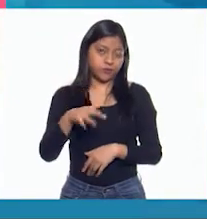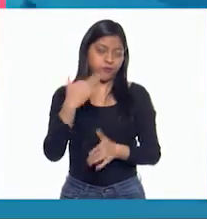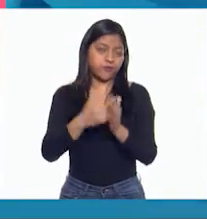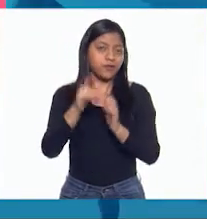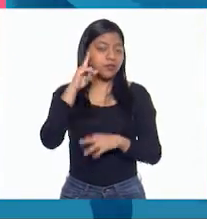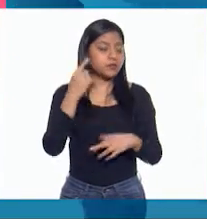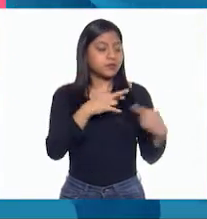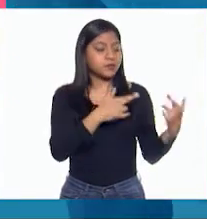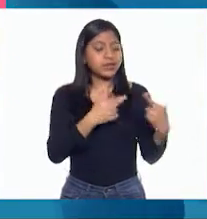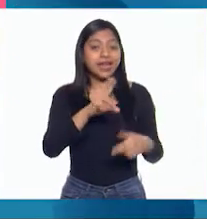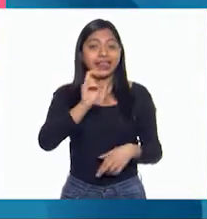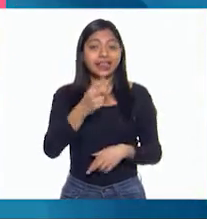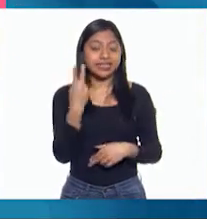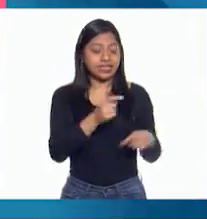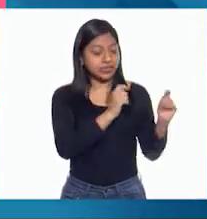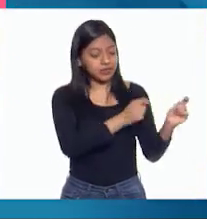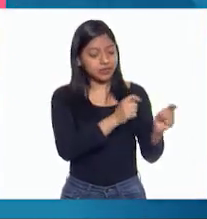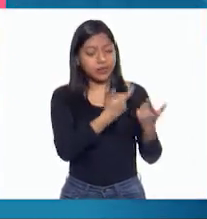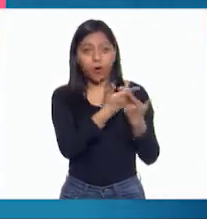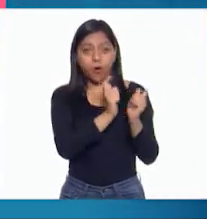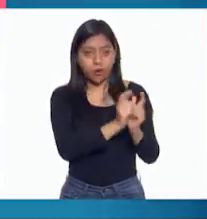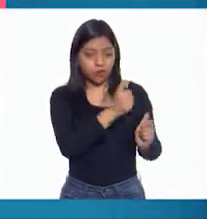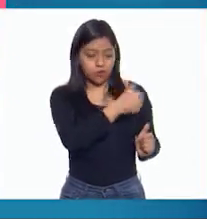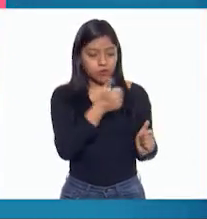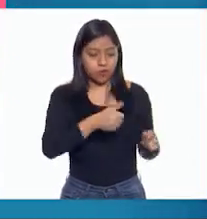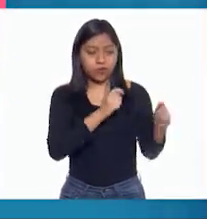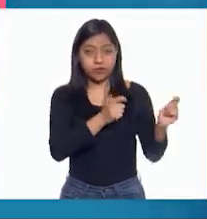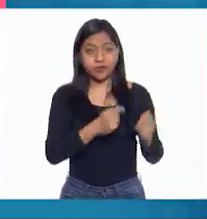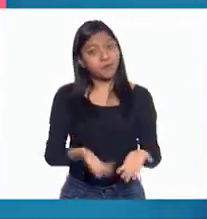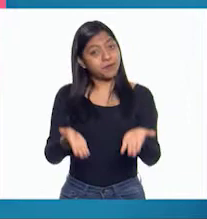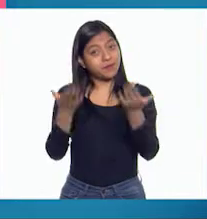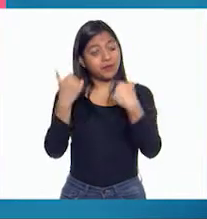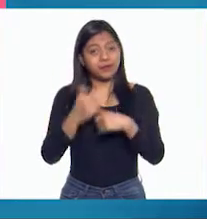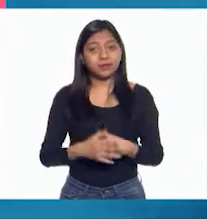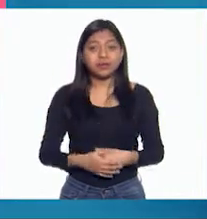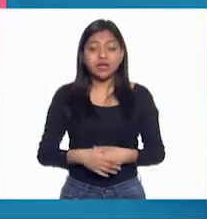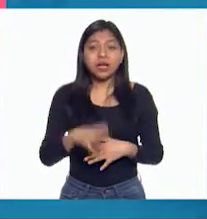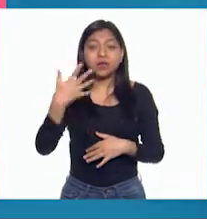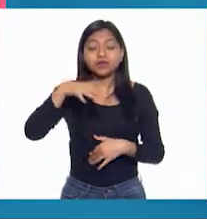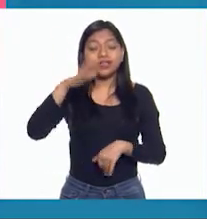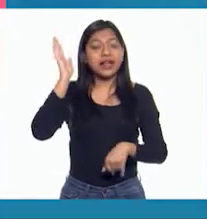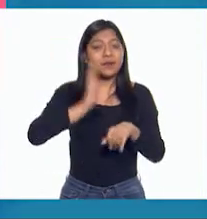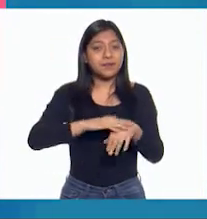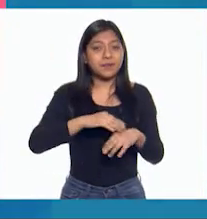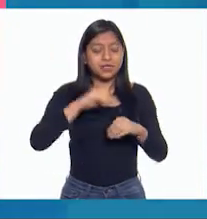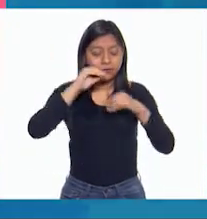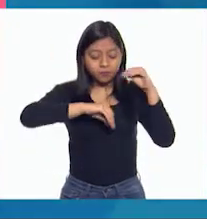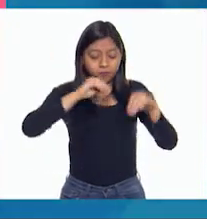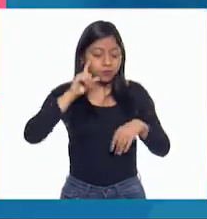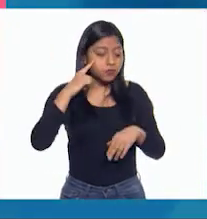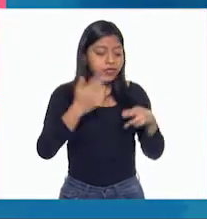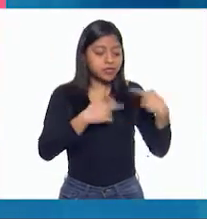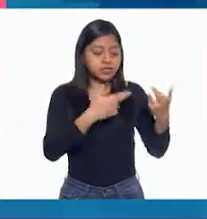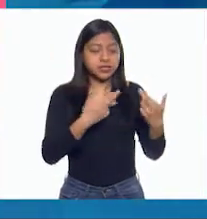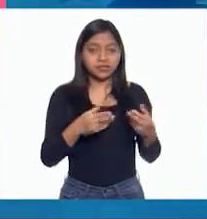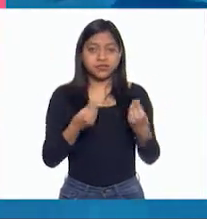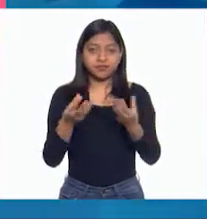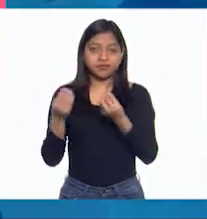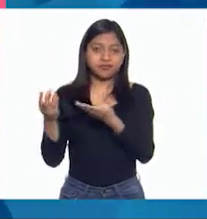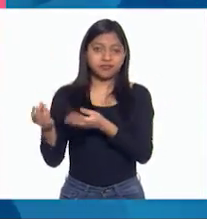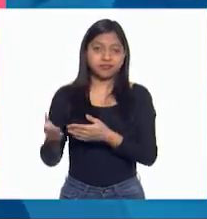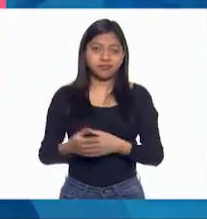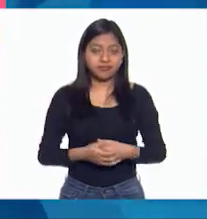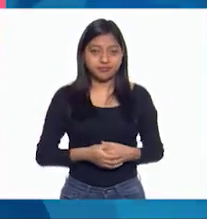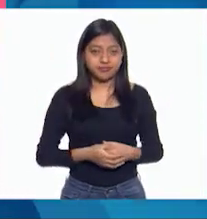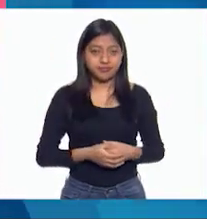darle 32 a cada grupo. ¡Exacto! Pues vamos, Agustín. Hay que buscar más material para que no nos vayan a faltar.